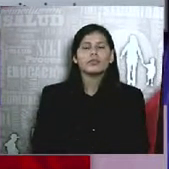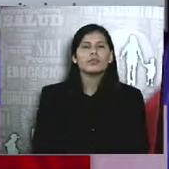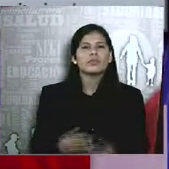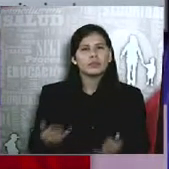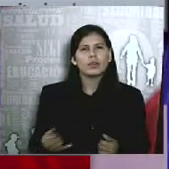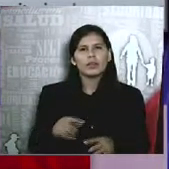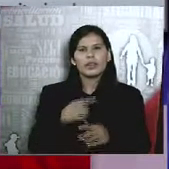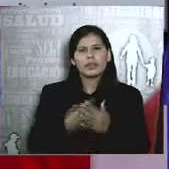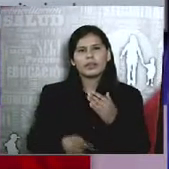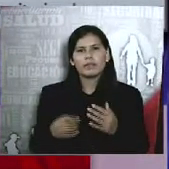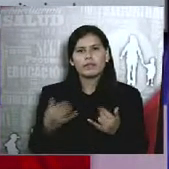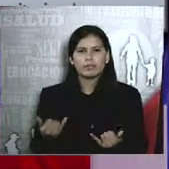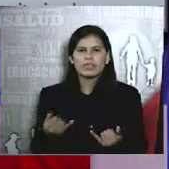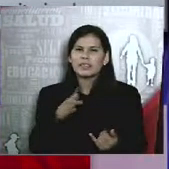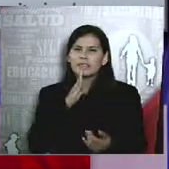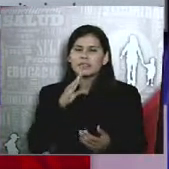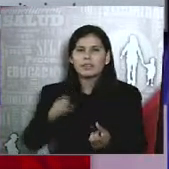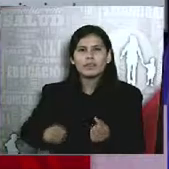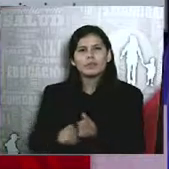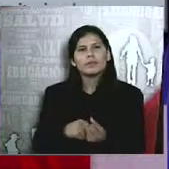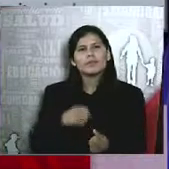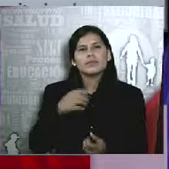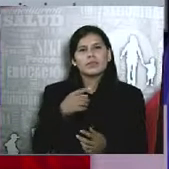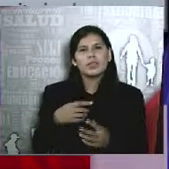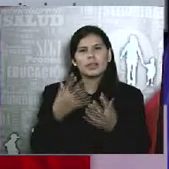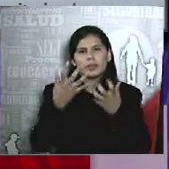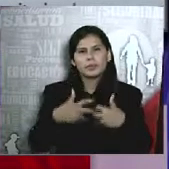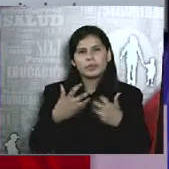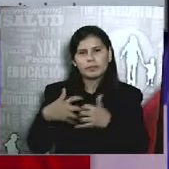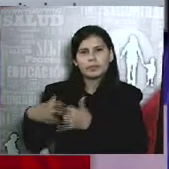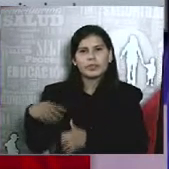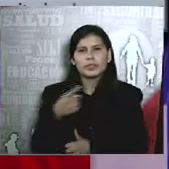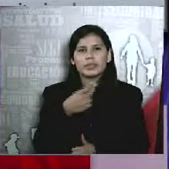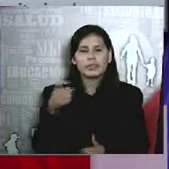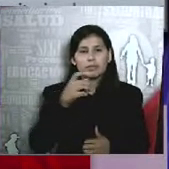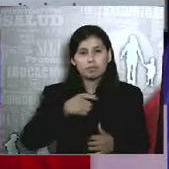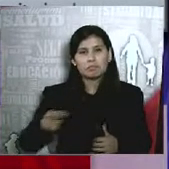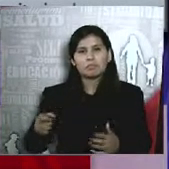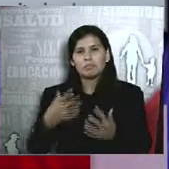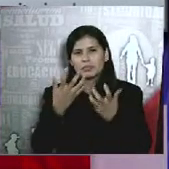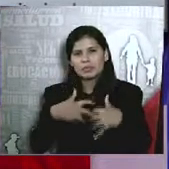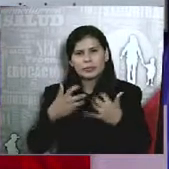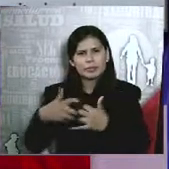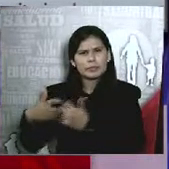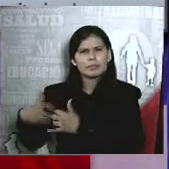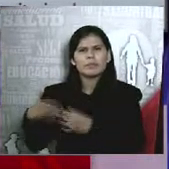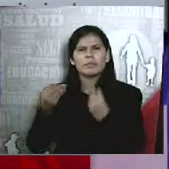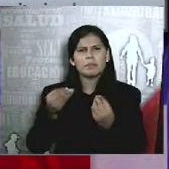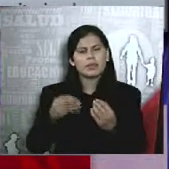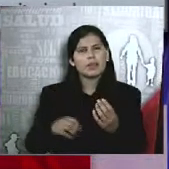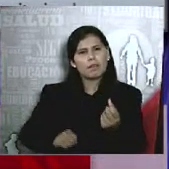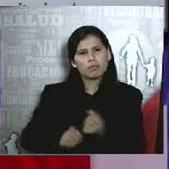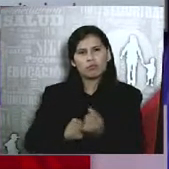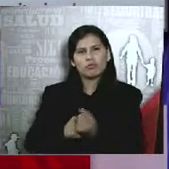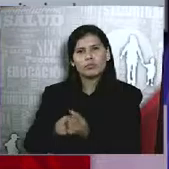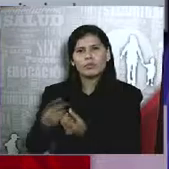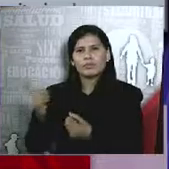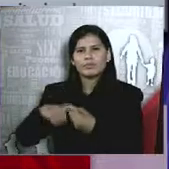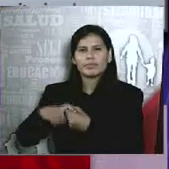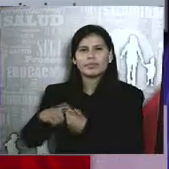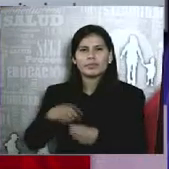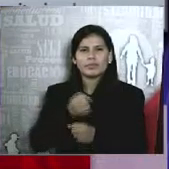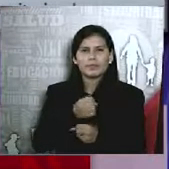no estamos solos. Hoy hay más de 100 empresas que trabajan en el proceso de reintegración en los diferentes mecanismos de vinculación, que son